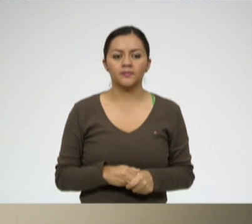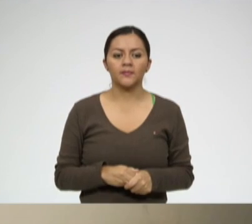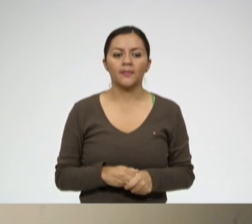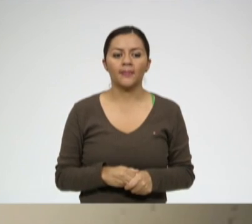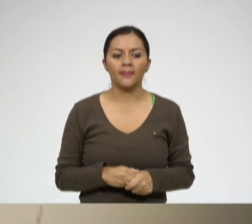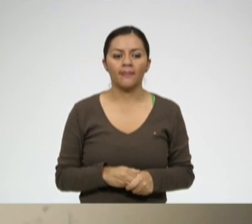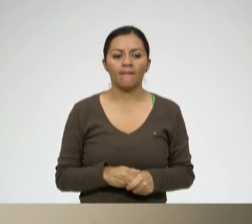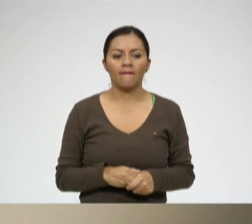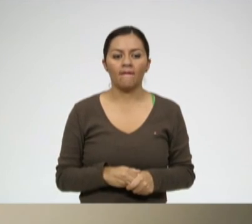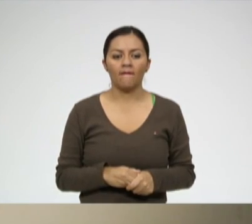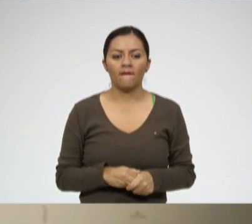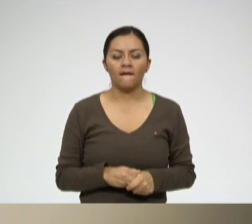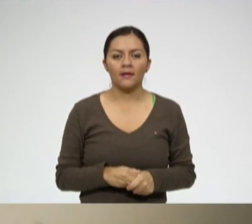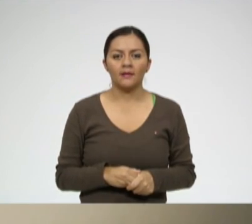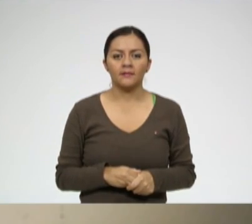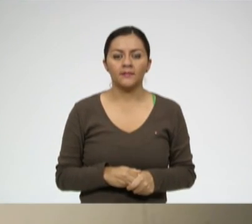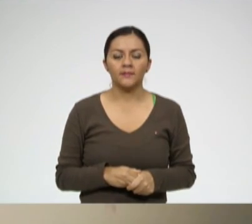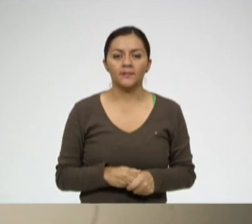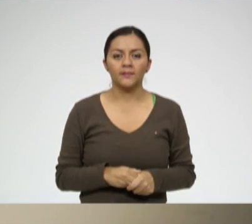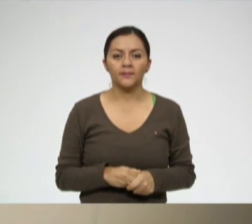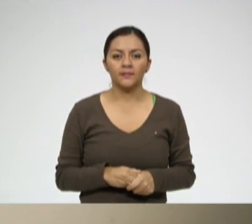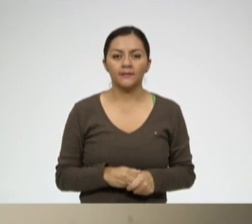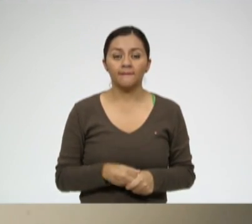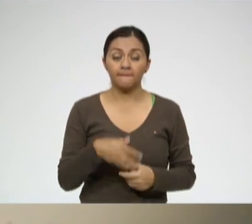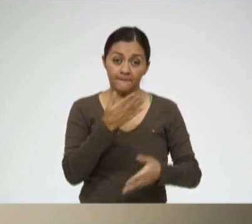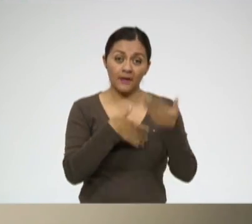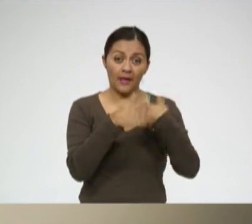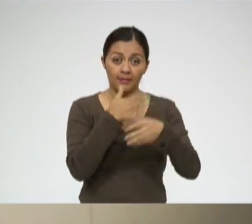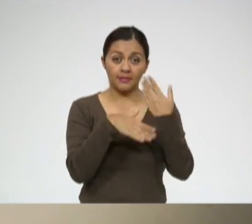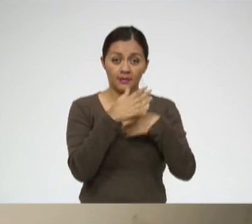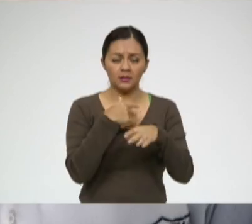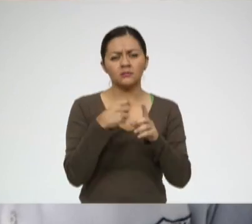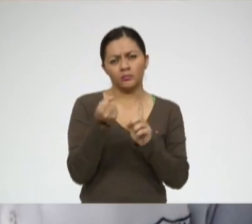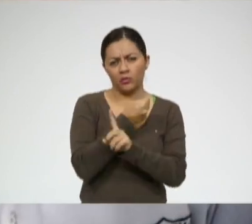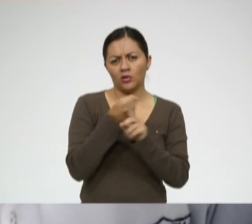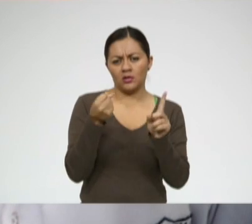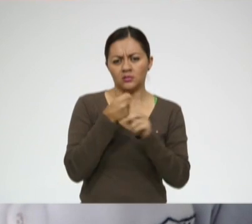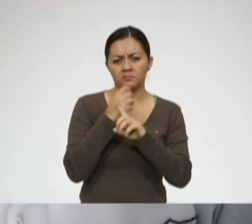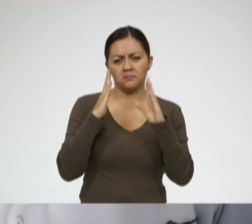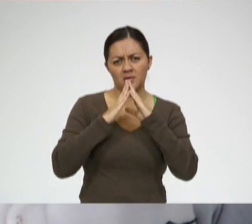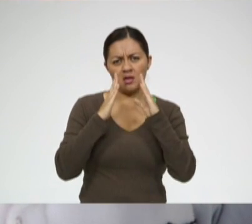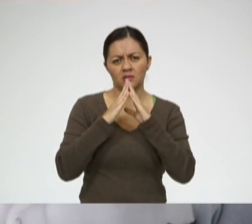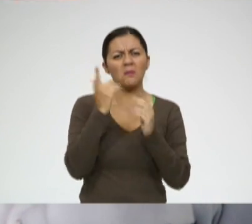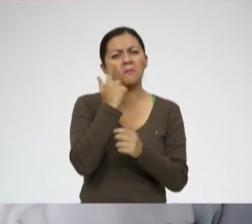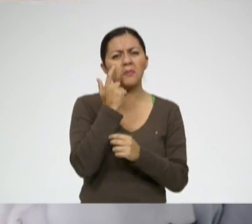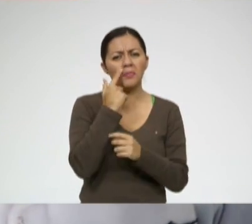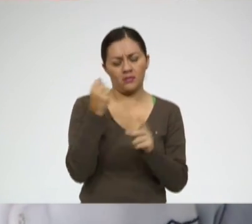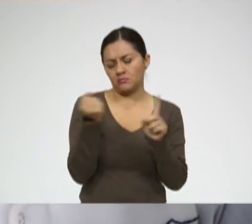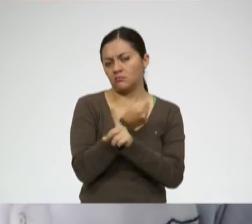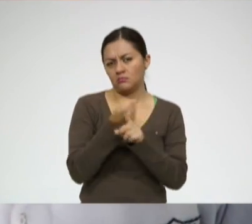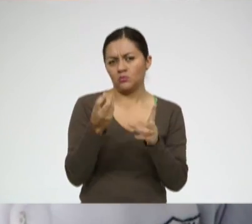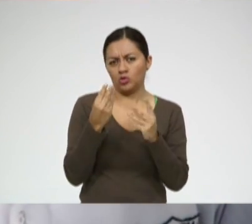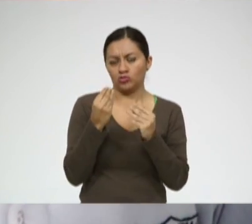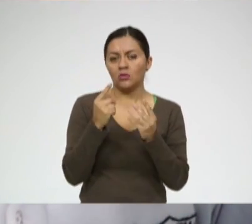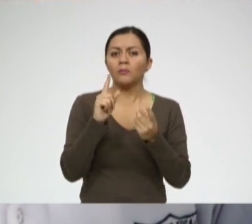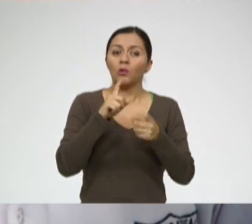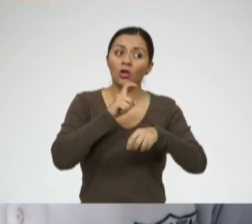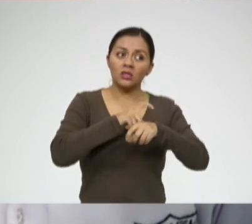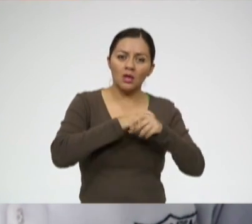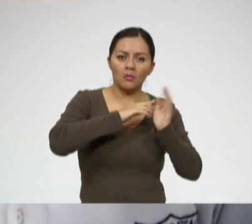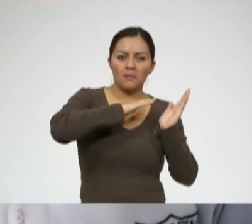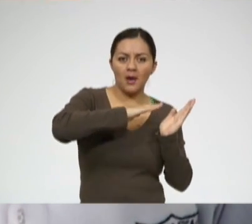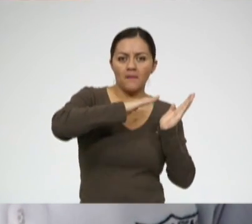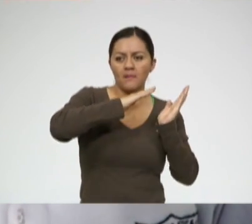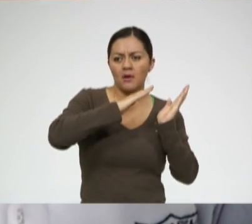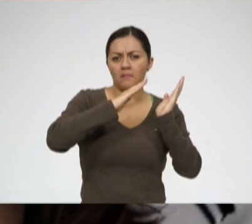Antes sí teníamos violencia en mi casa con mi papá, pero ya con el tiempo como que cambian